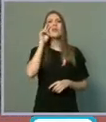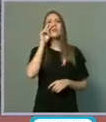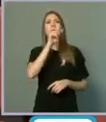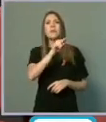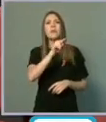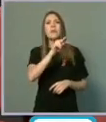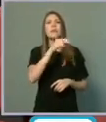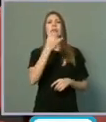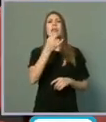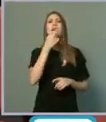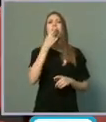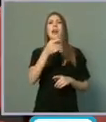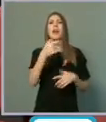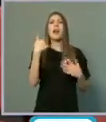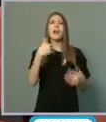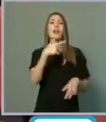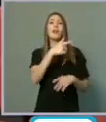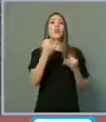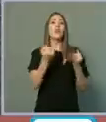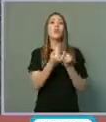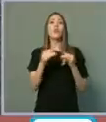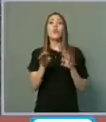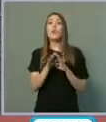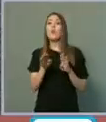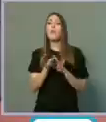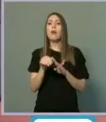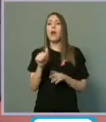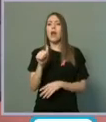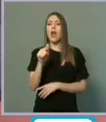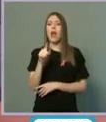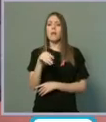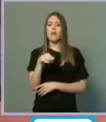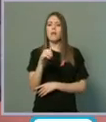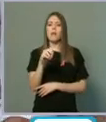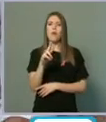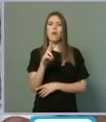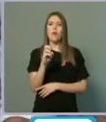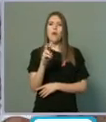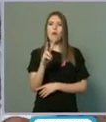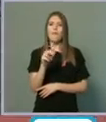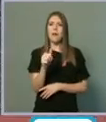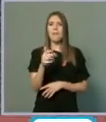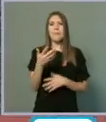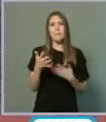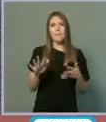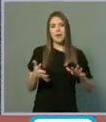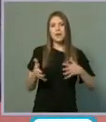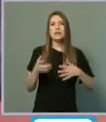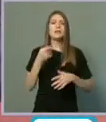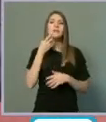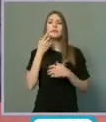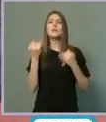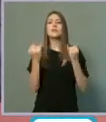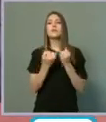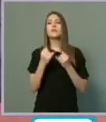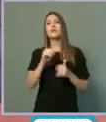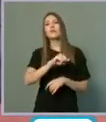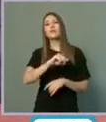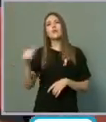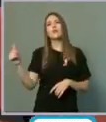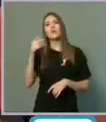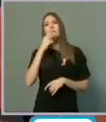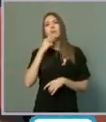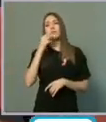Almodóvar. Esto es muy Almodóvar. Claro. Esto es muy Pues Almodóvar. Manolo Caro, no nos vayamos más lejos. Manolo Caro quiere ser Almodóvar. Mucha gente compara su trabajo con